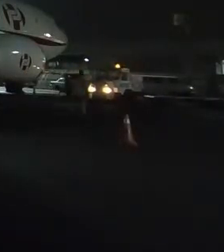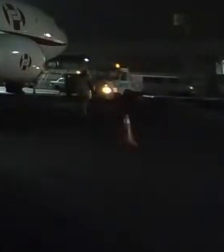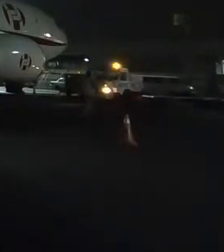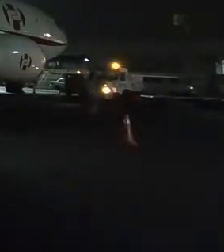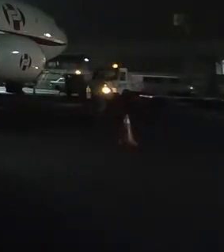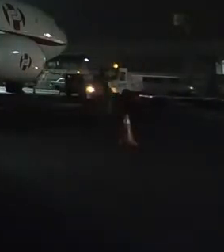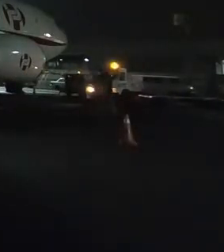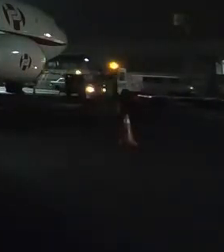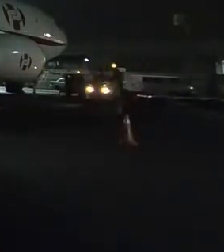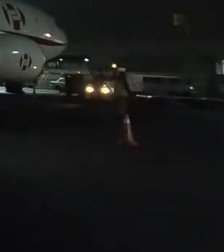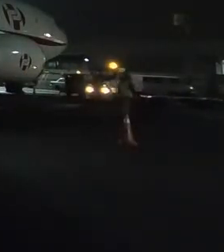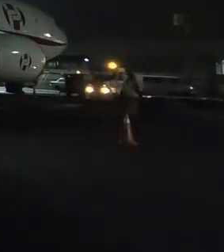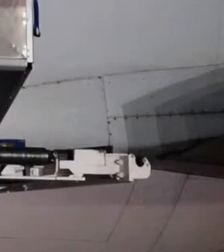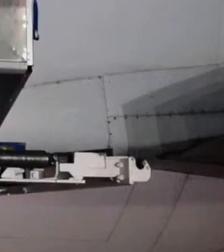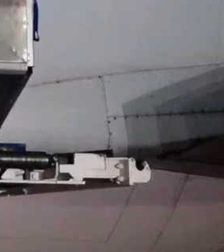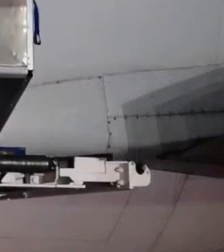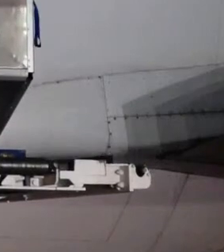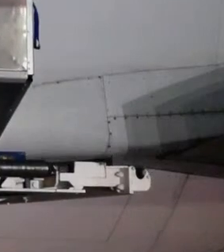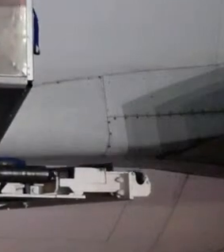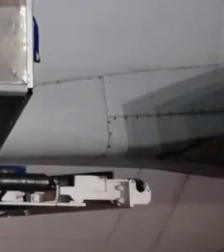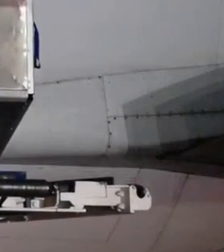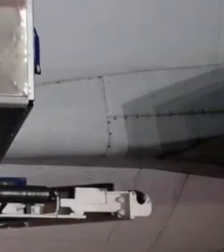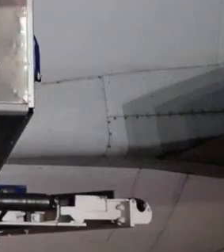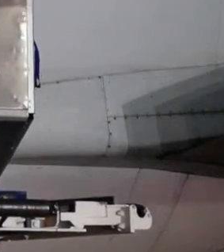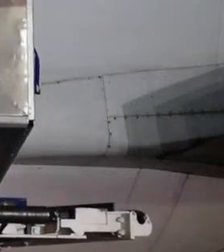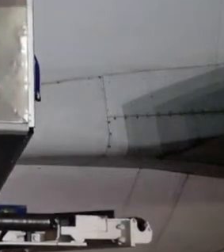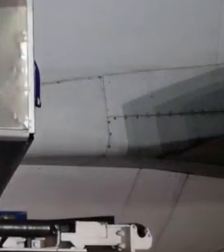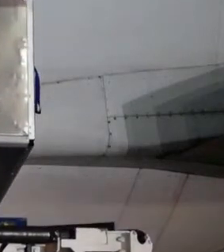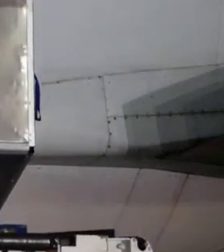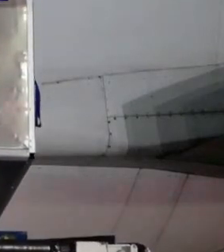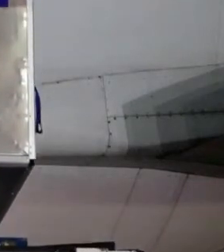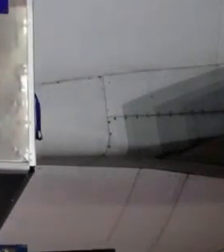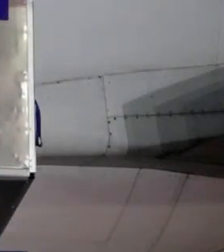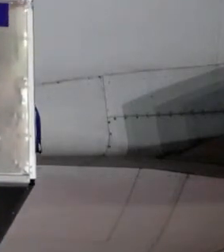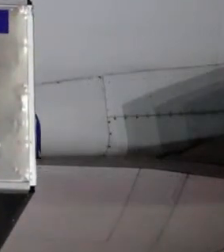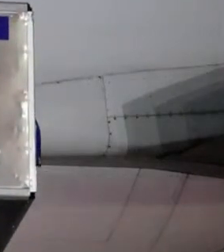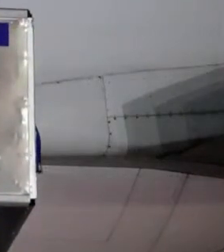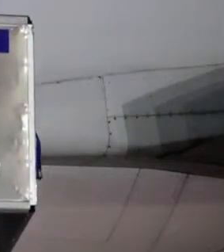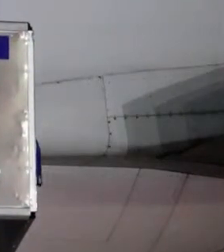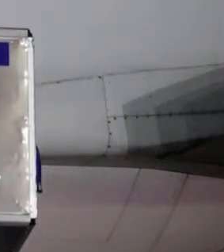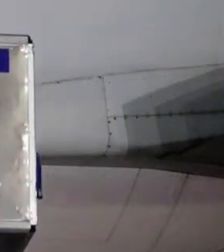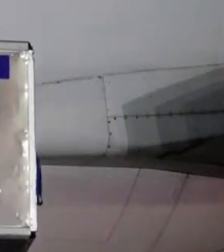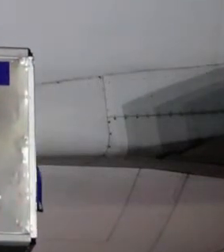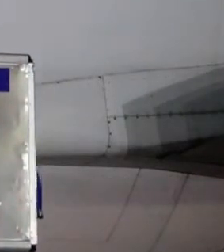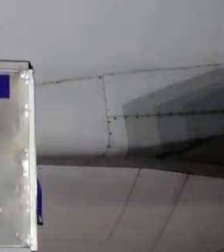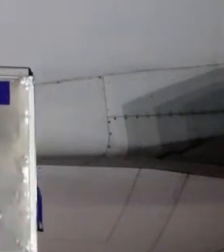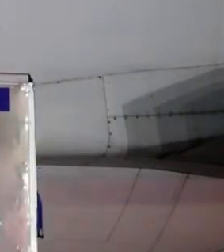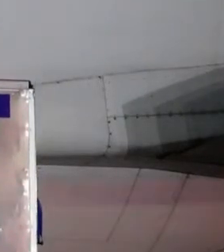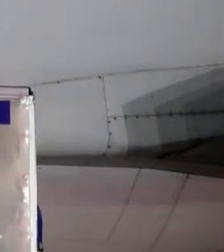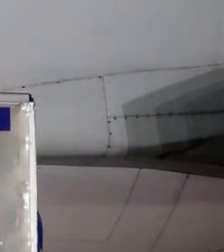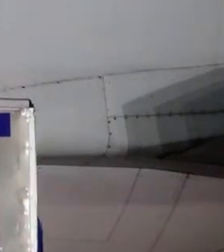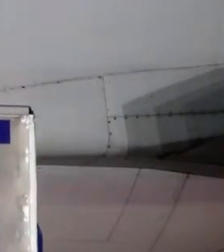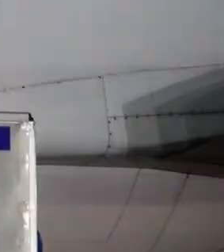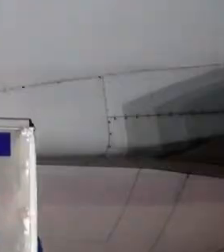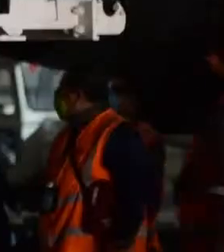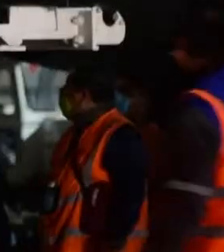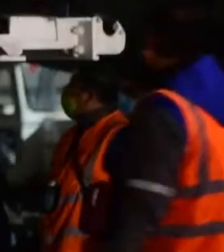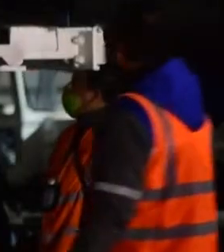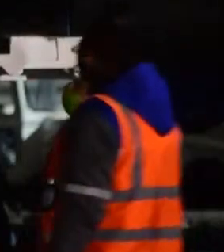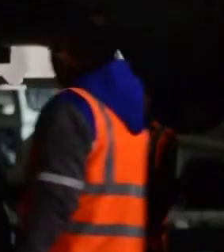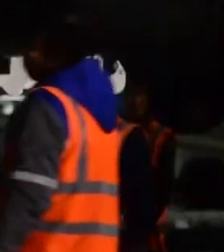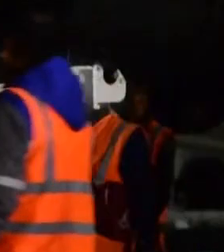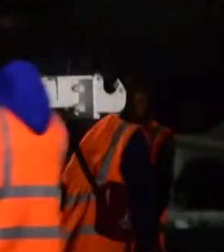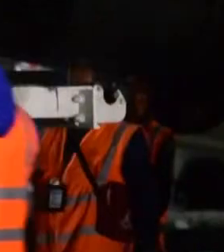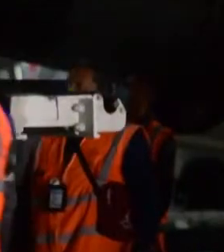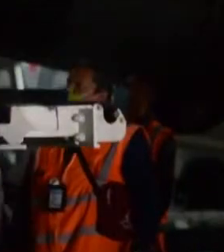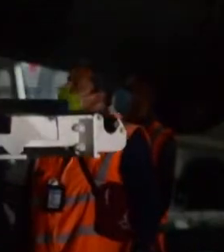la mayor cantidad recibida en un solo día. El arribo de este embarque es resultado del acuerdo entre los presidentes de